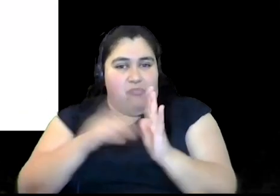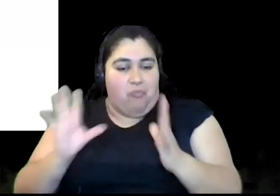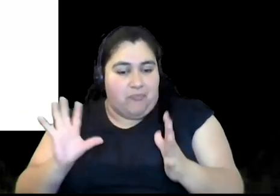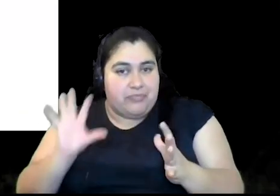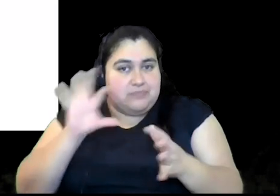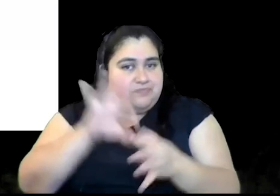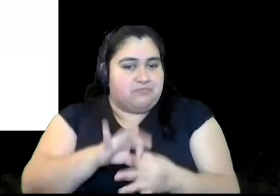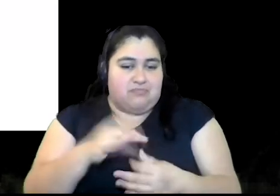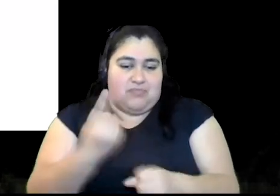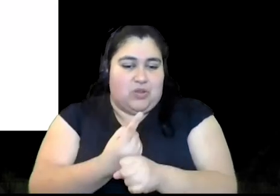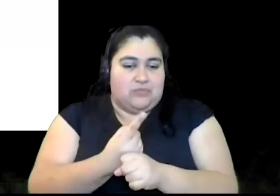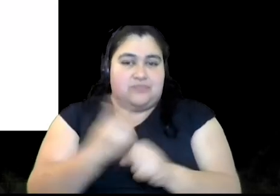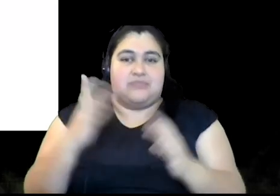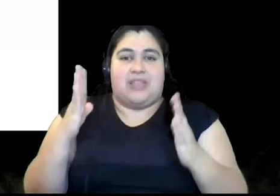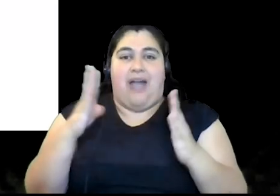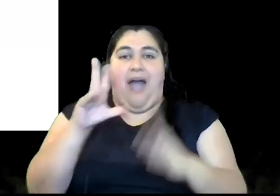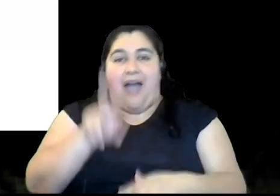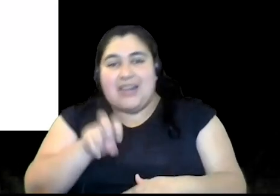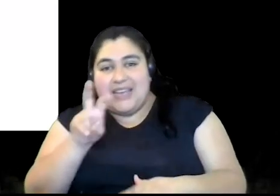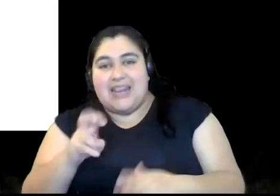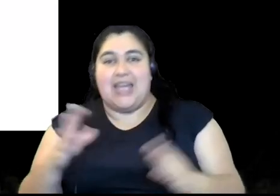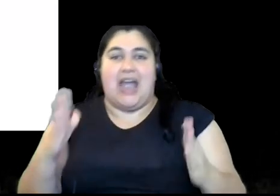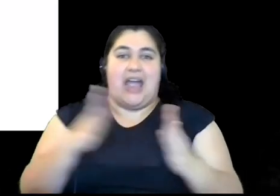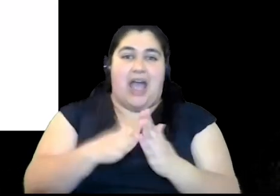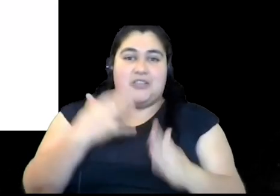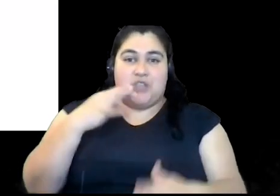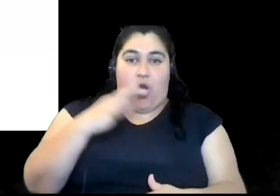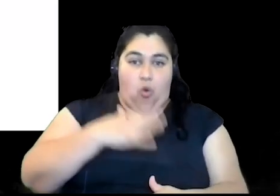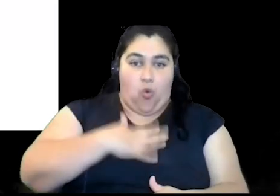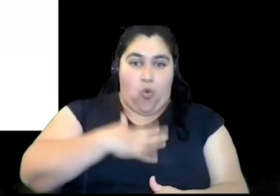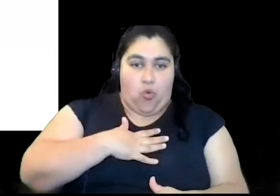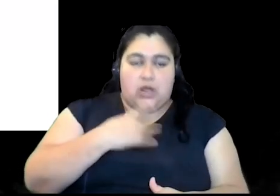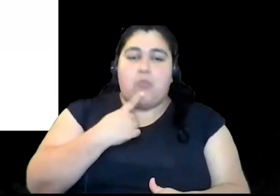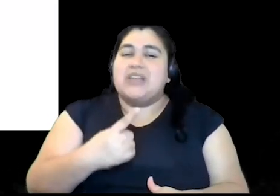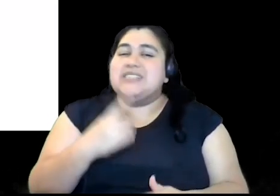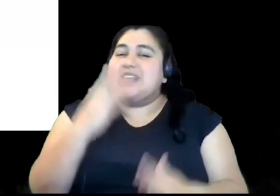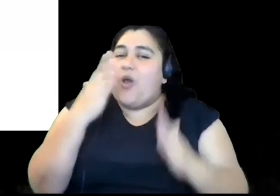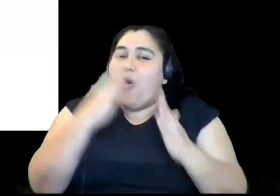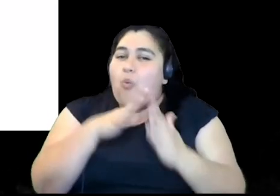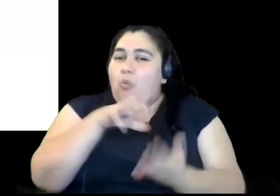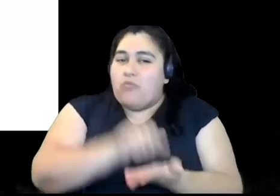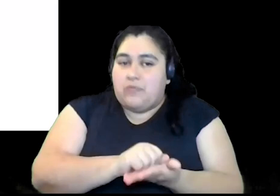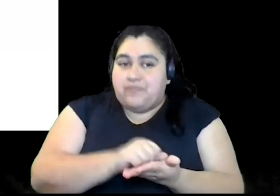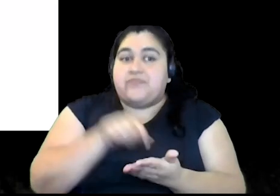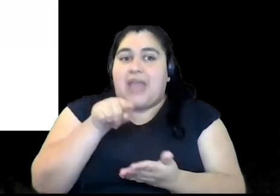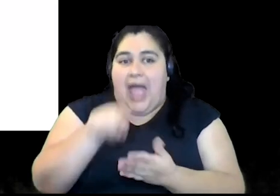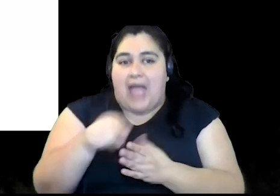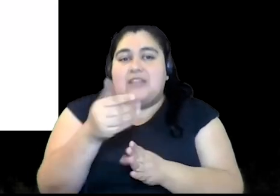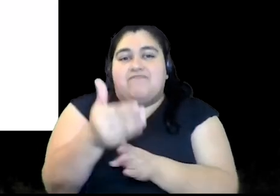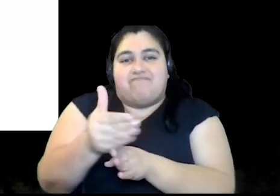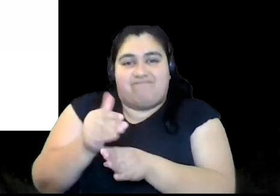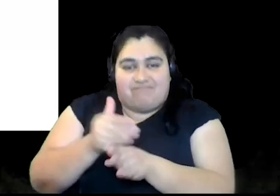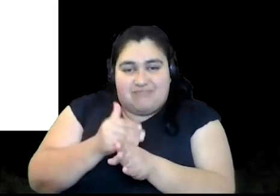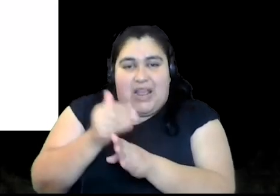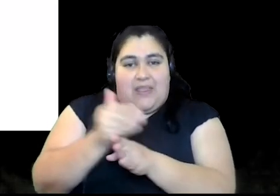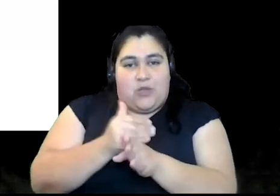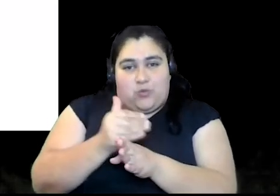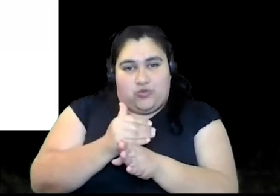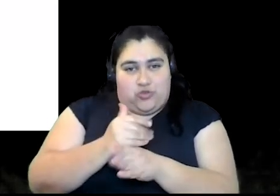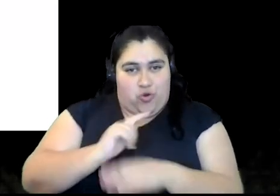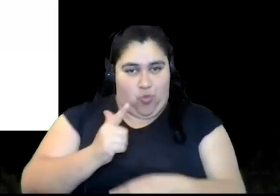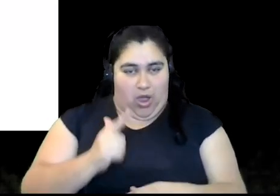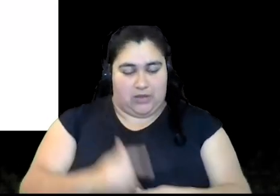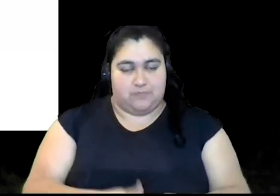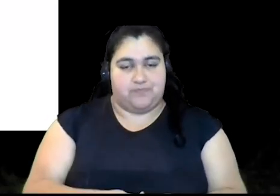de alquiler y casa única, ¿sí? Porque me habla de único inmueble, me limita la deducción. Esto se da